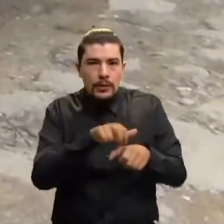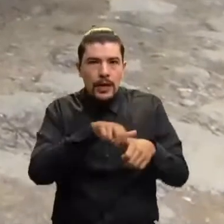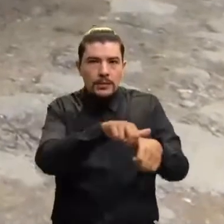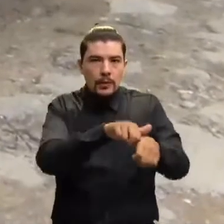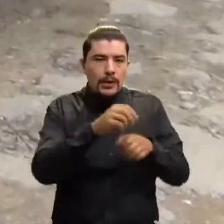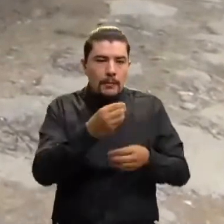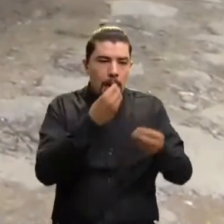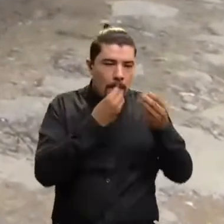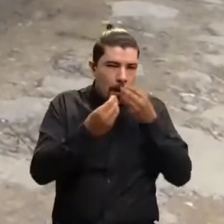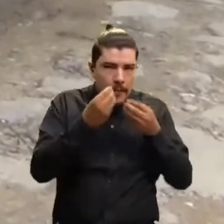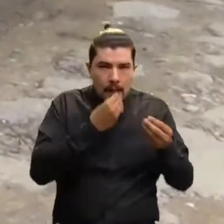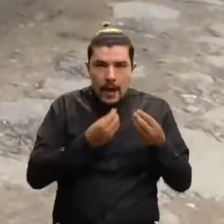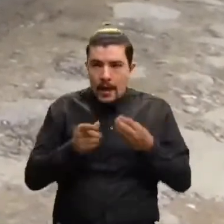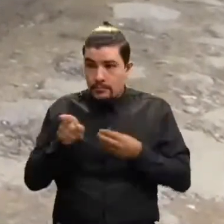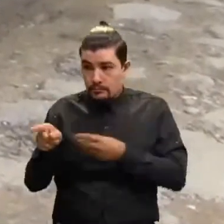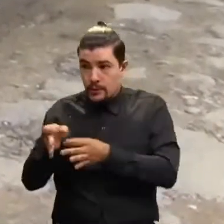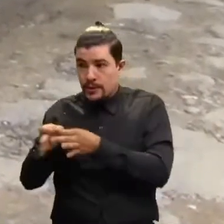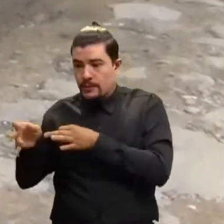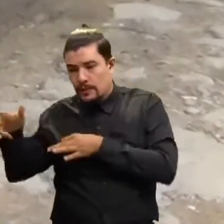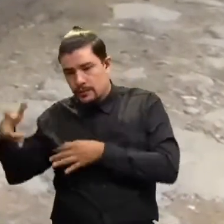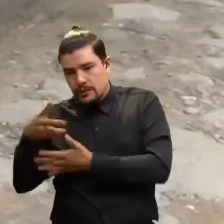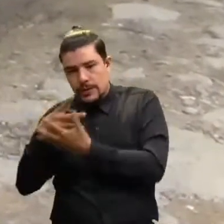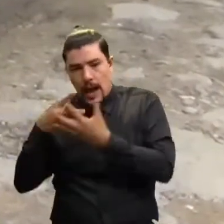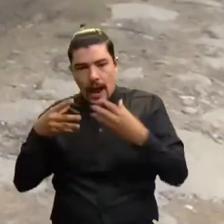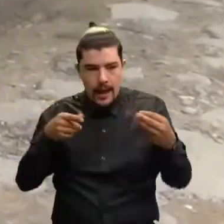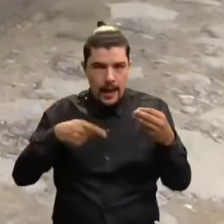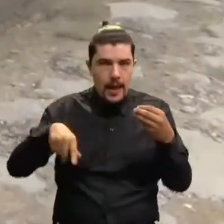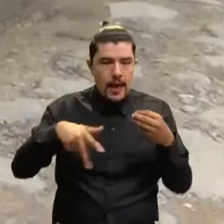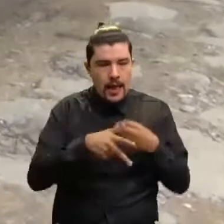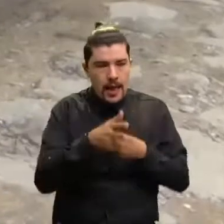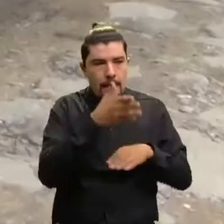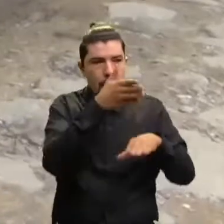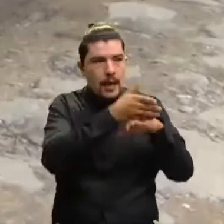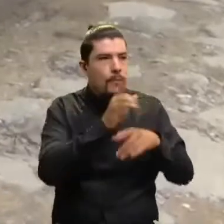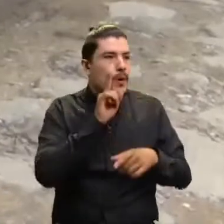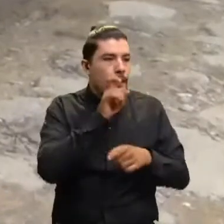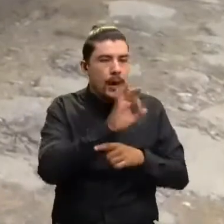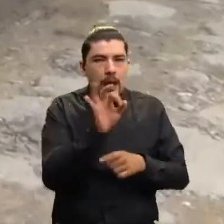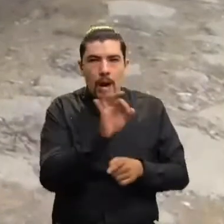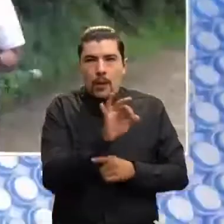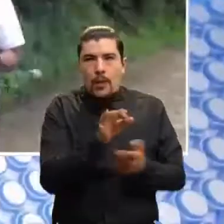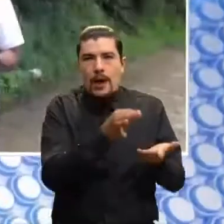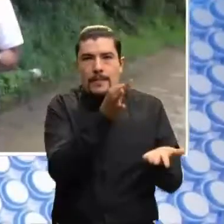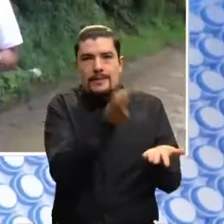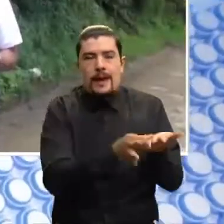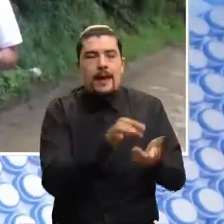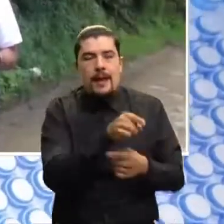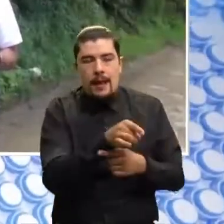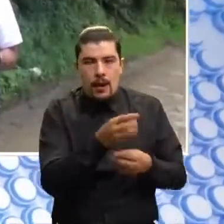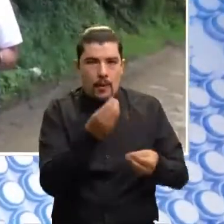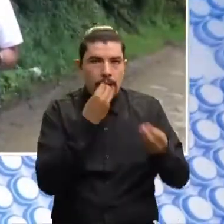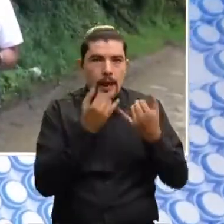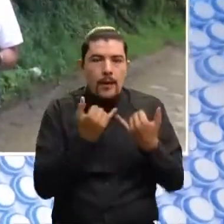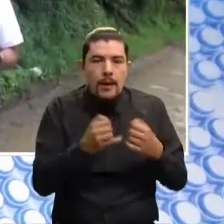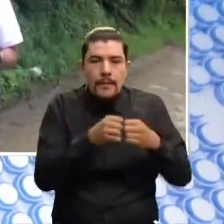también a la ciudad de Bucaramanga y a la capital de la República. Desde el kilómetro 10 en la vía